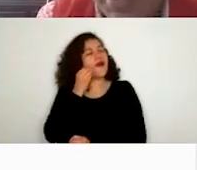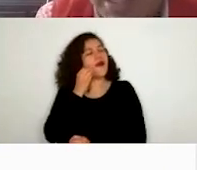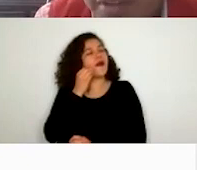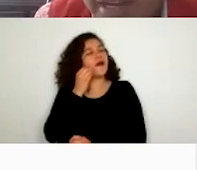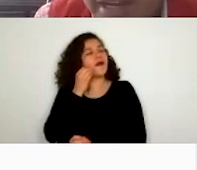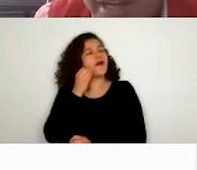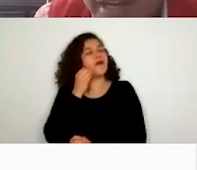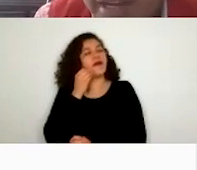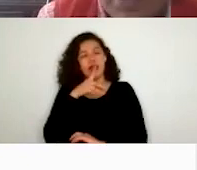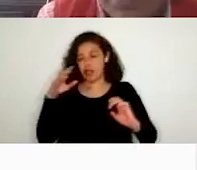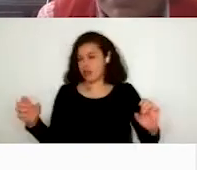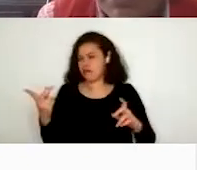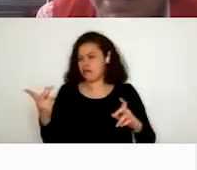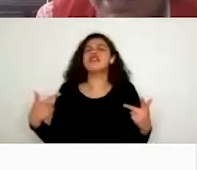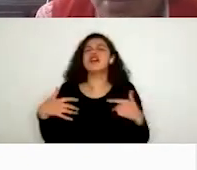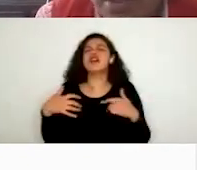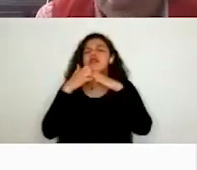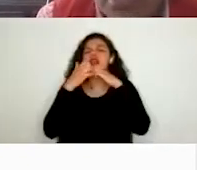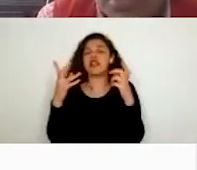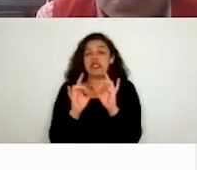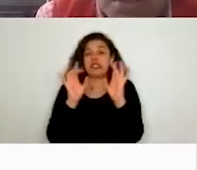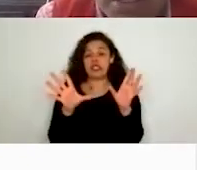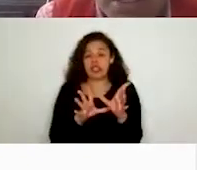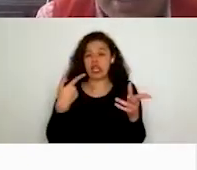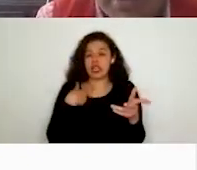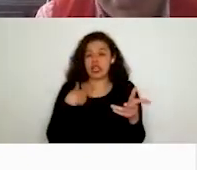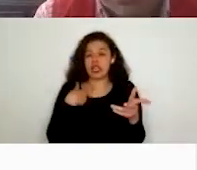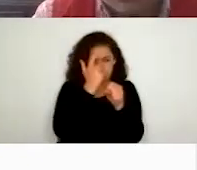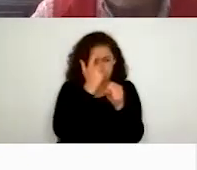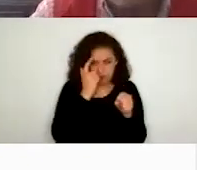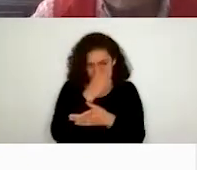bien identificado, de fácil acceso y con los insumos